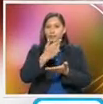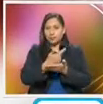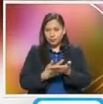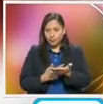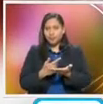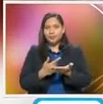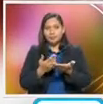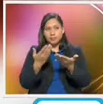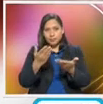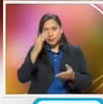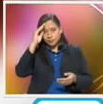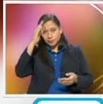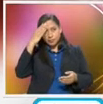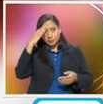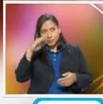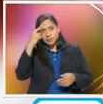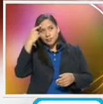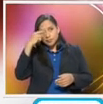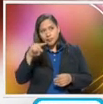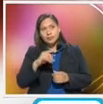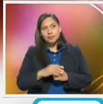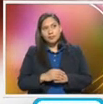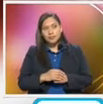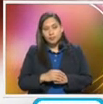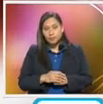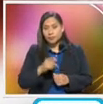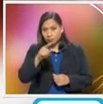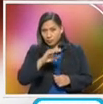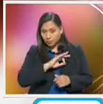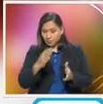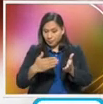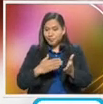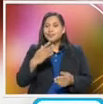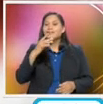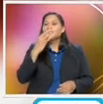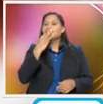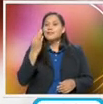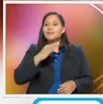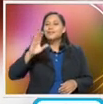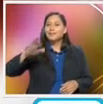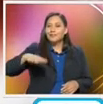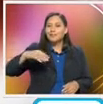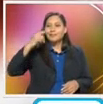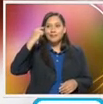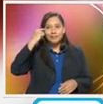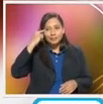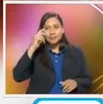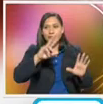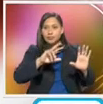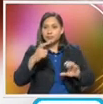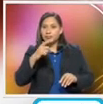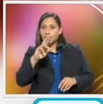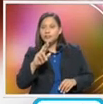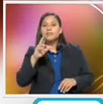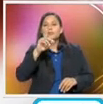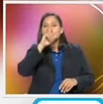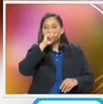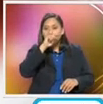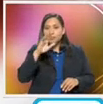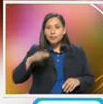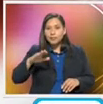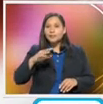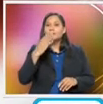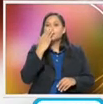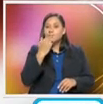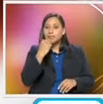ingredientes nuevamente, señora, para que usted pueda preparar estas deliciosas alitas orientales. 800 gramos de alitas de pollo, 1 cucharada